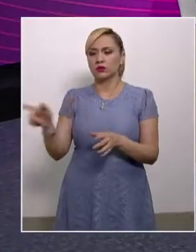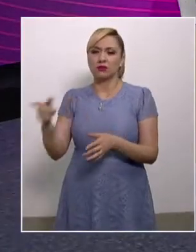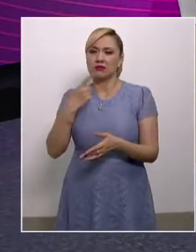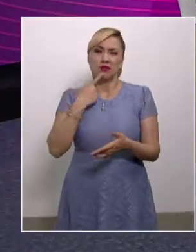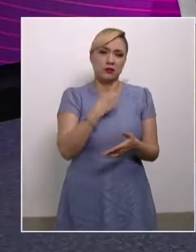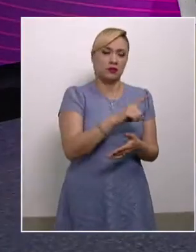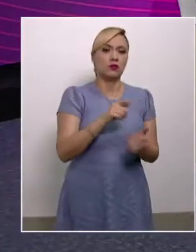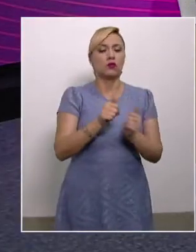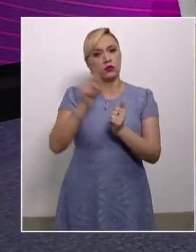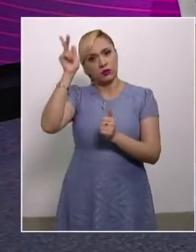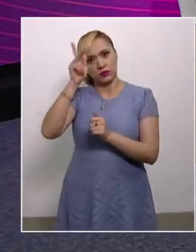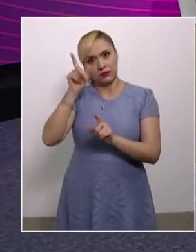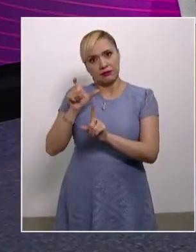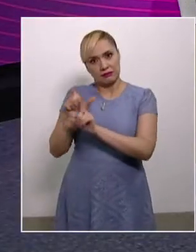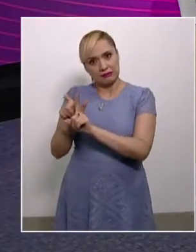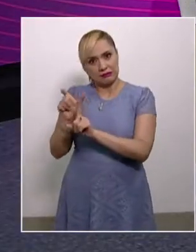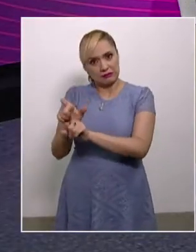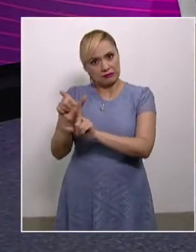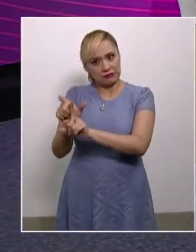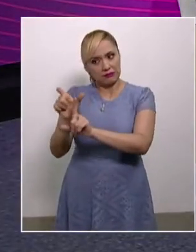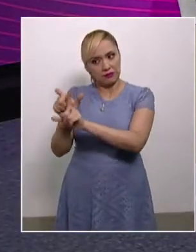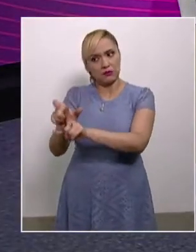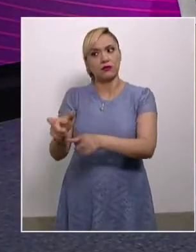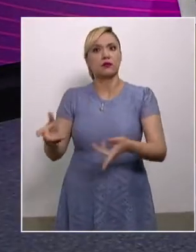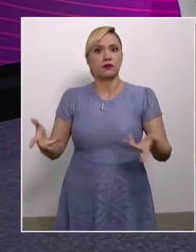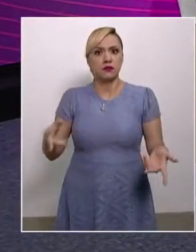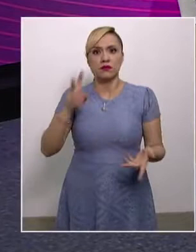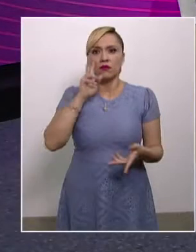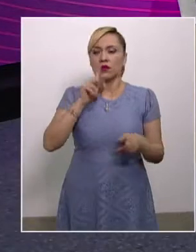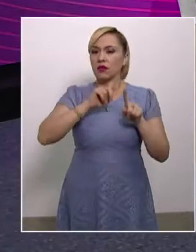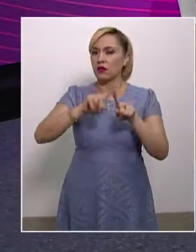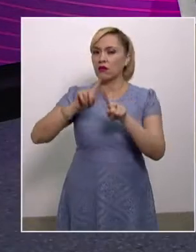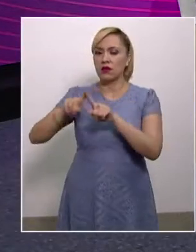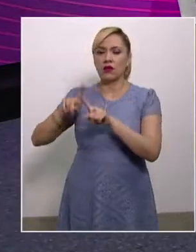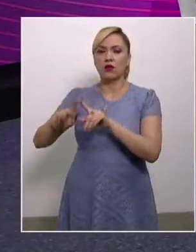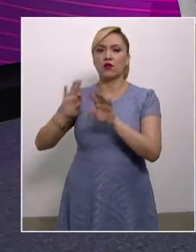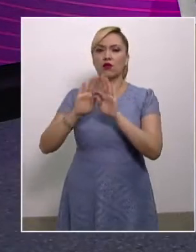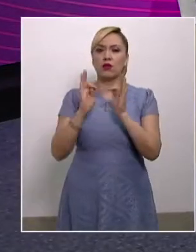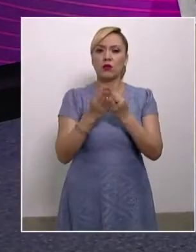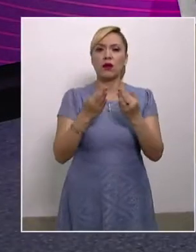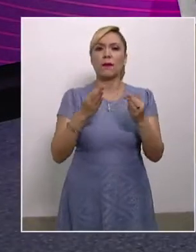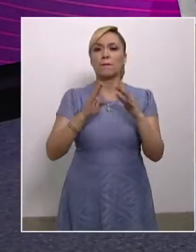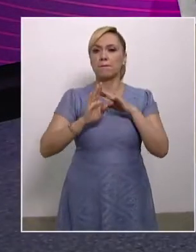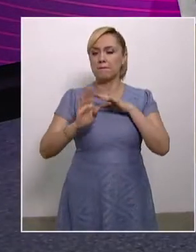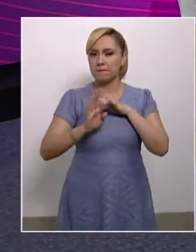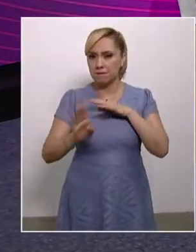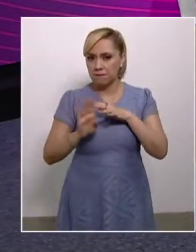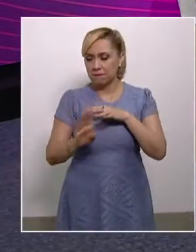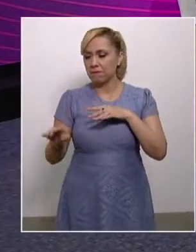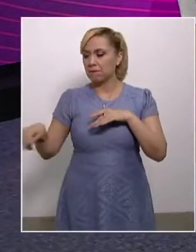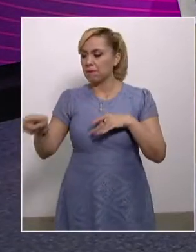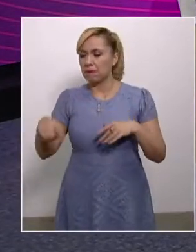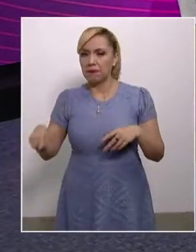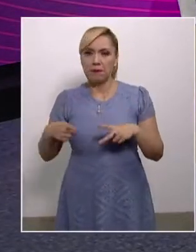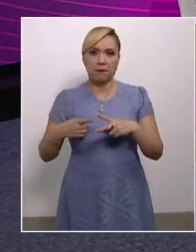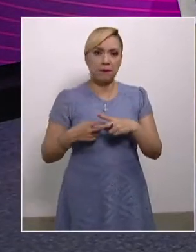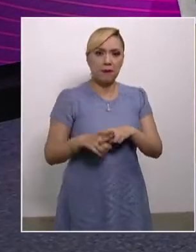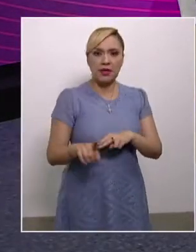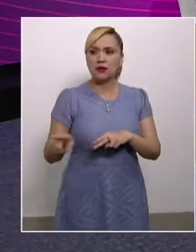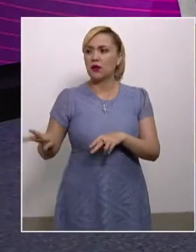sobre todo nosotros vemos todas las facetas de la migración, es decir, desde la comunidad de origen, el tránsito,